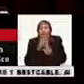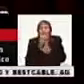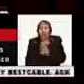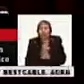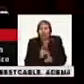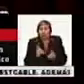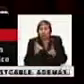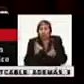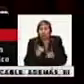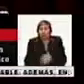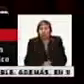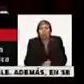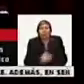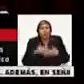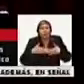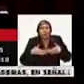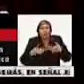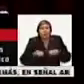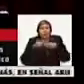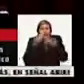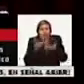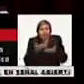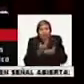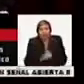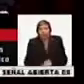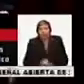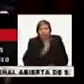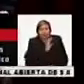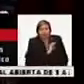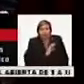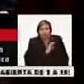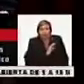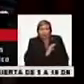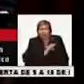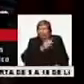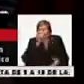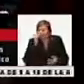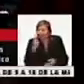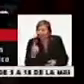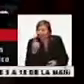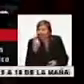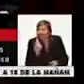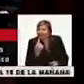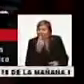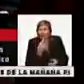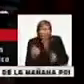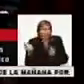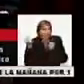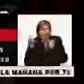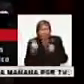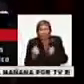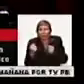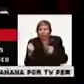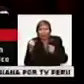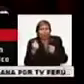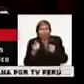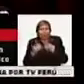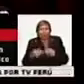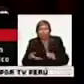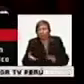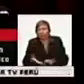democracia, y que impuso la conducta individual, el poder por el poder y la